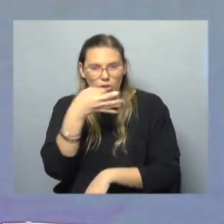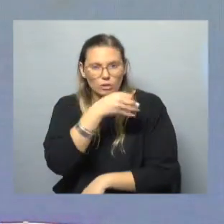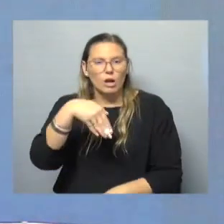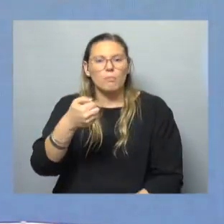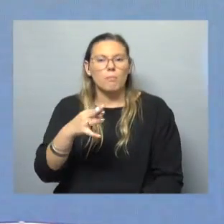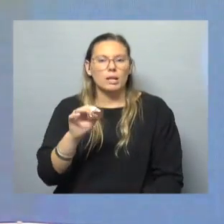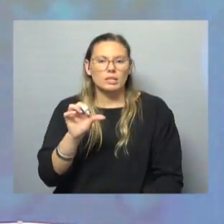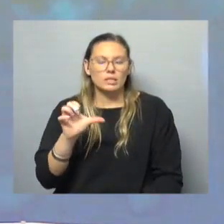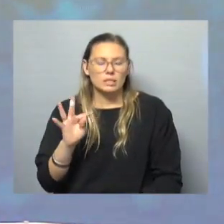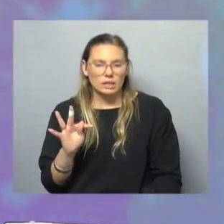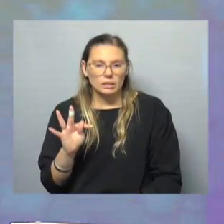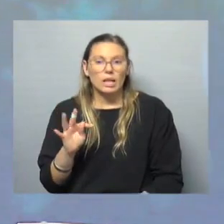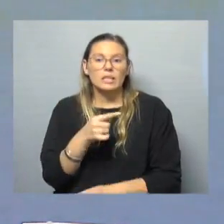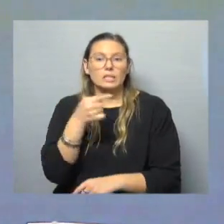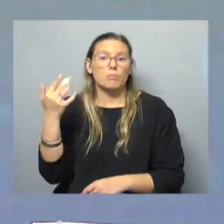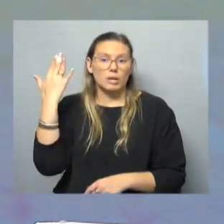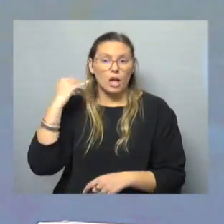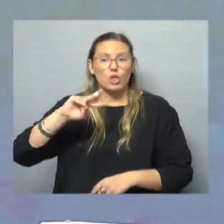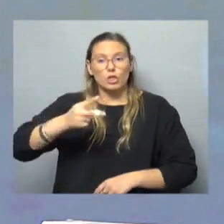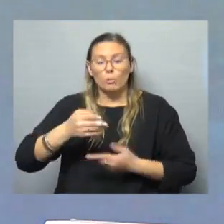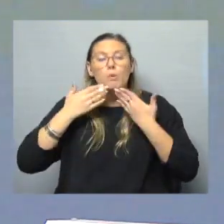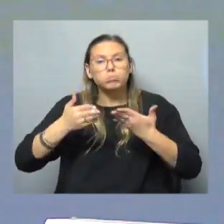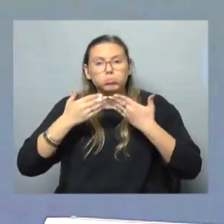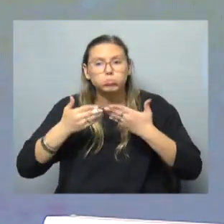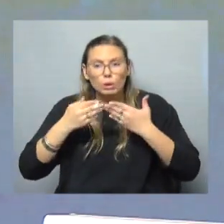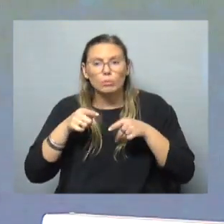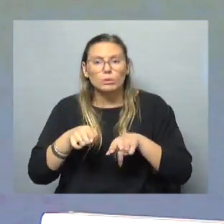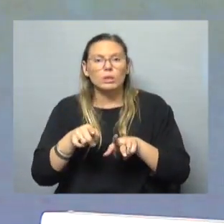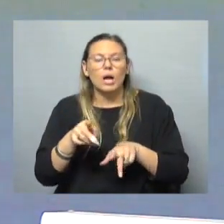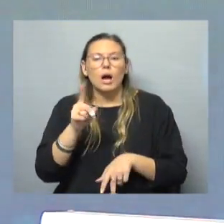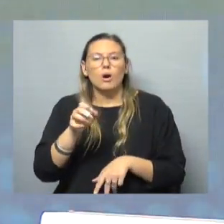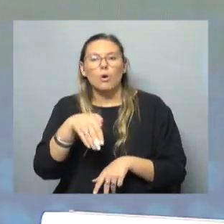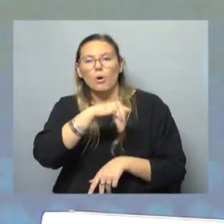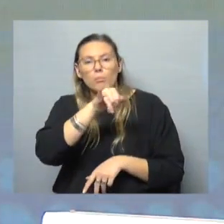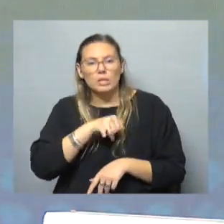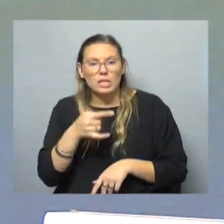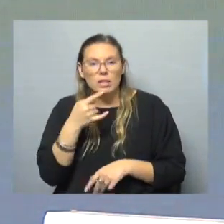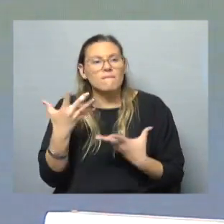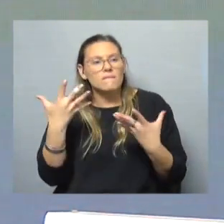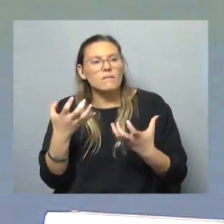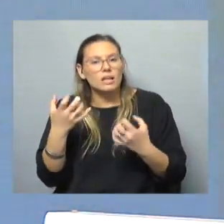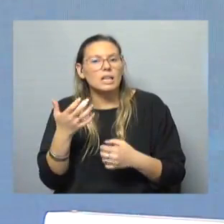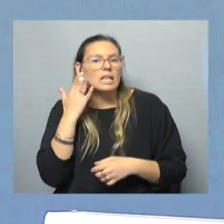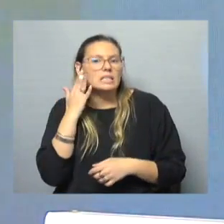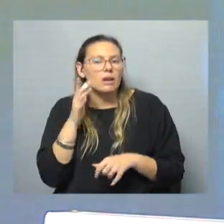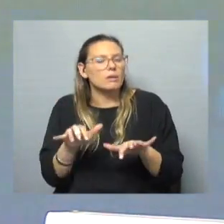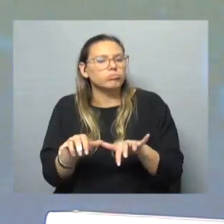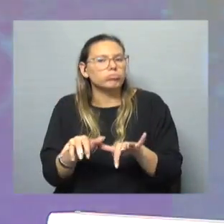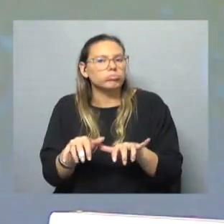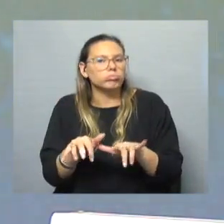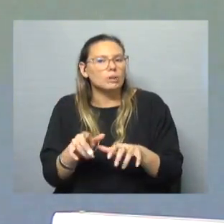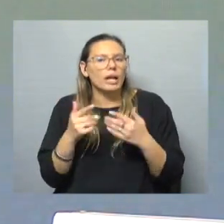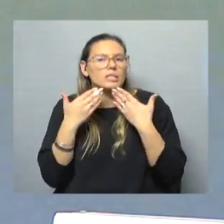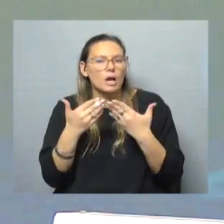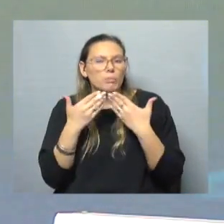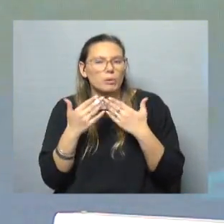Marcet. La semana pasada, después de la doble interpelación por este motivo, Gómez declaró que él quería acceder a la versión taquigráfica de esa